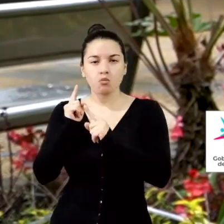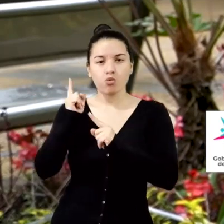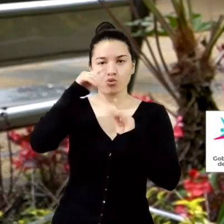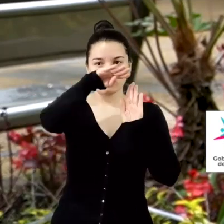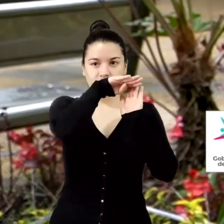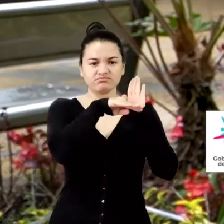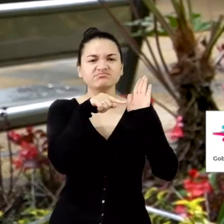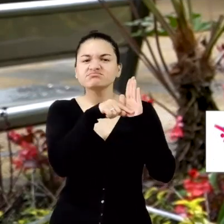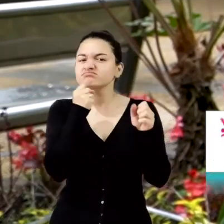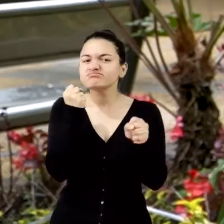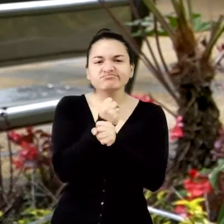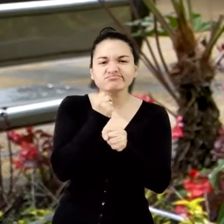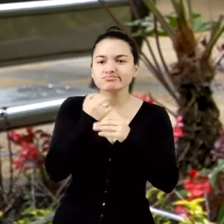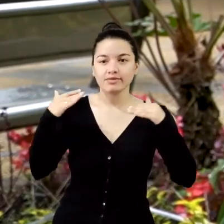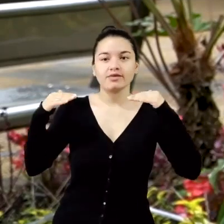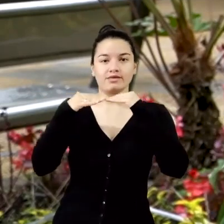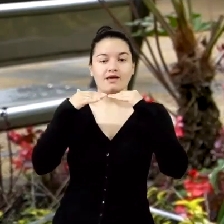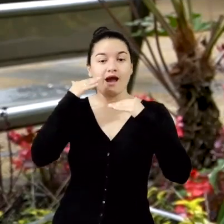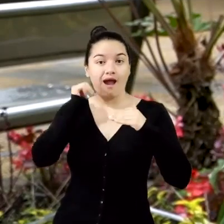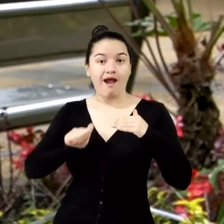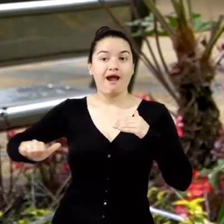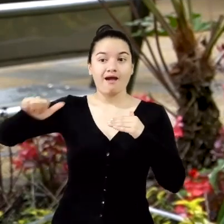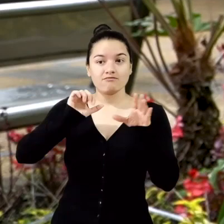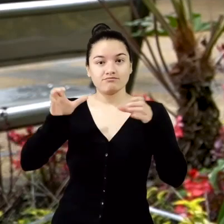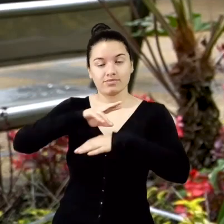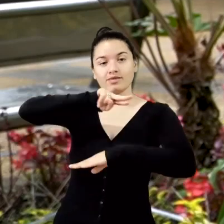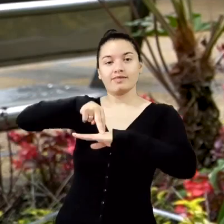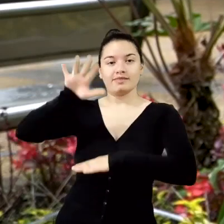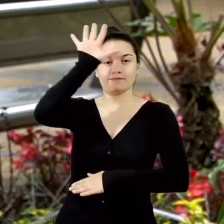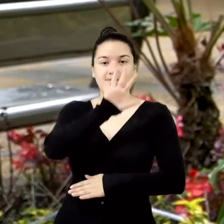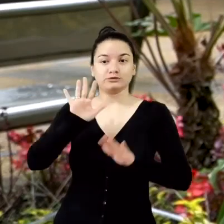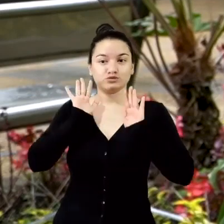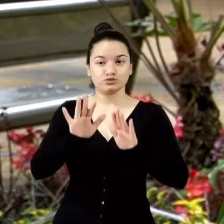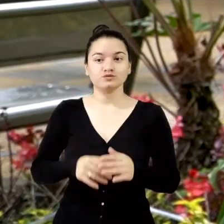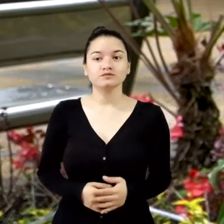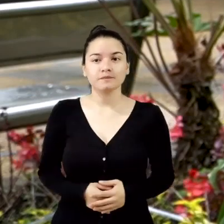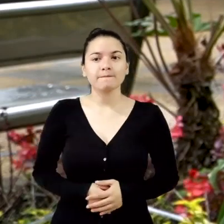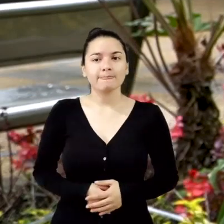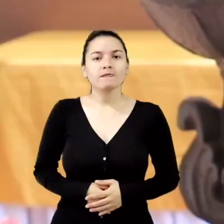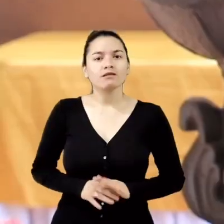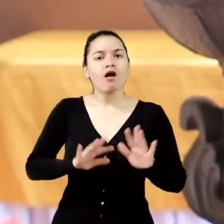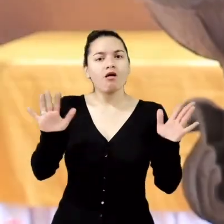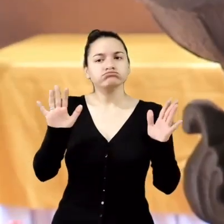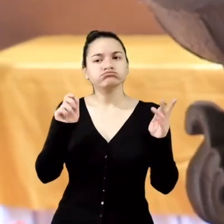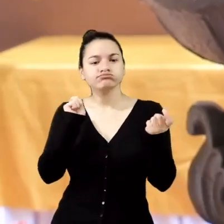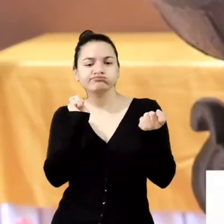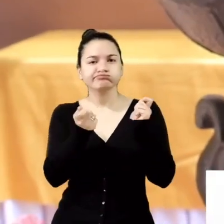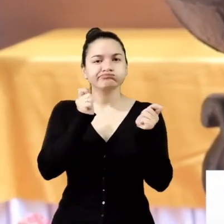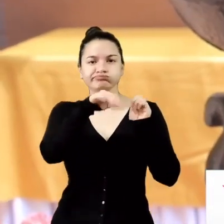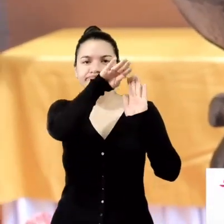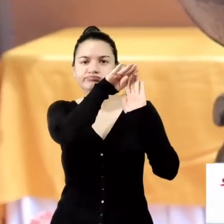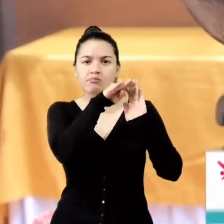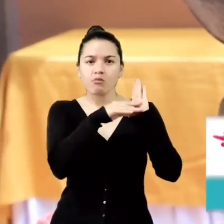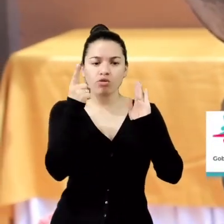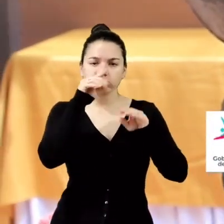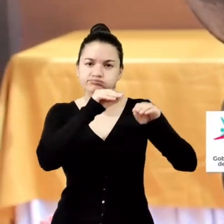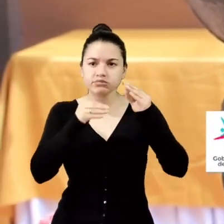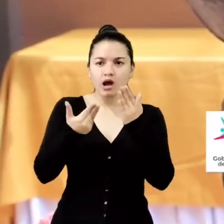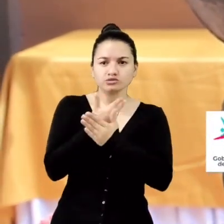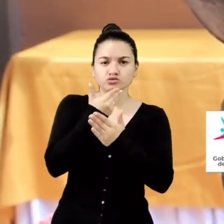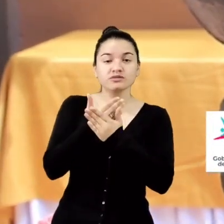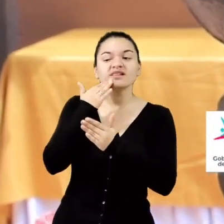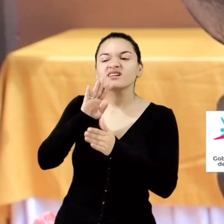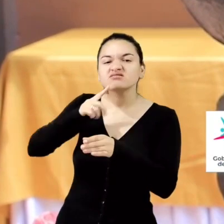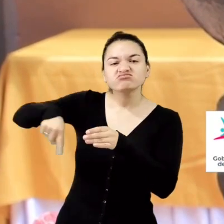Pasto, avanzamos en la política pública para la equidad de las mujeres nariñenses. Estamos en la actualización de la